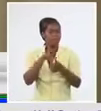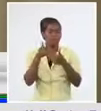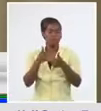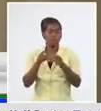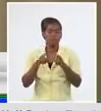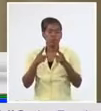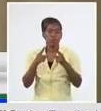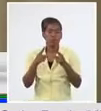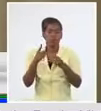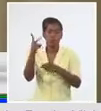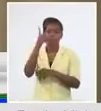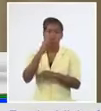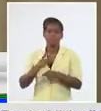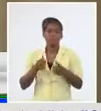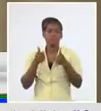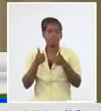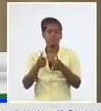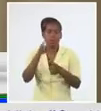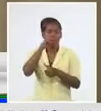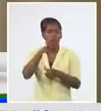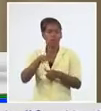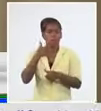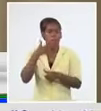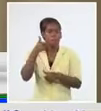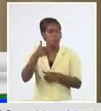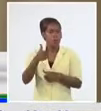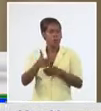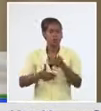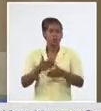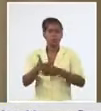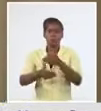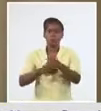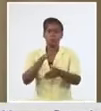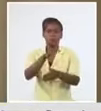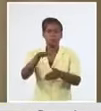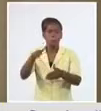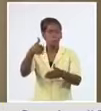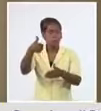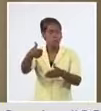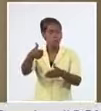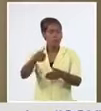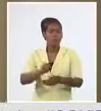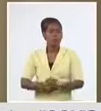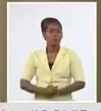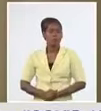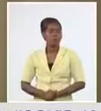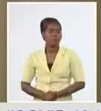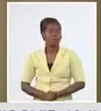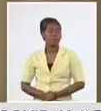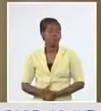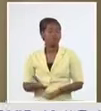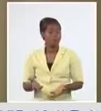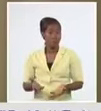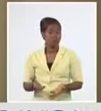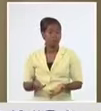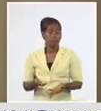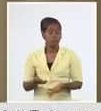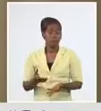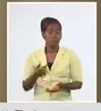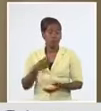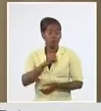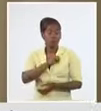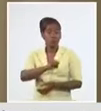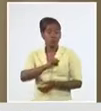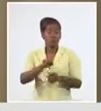maravillosamente bien aquí, la niña ha mejorado considerablemente, claro, un susto que uno se da